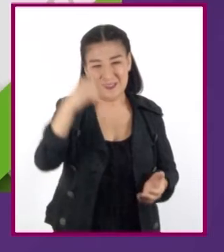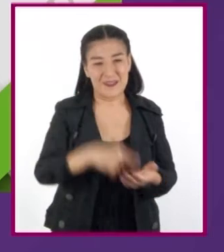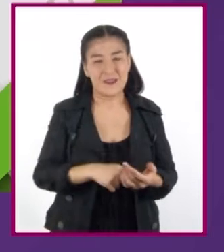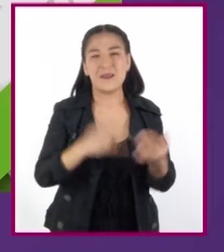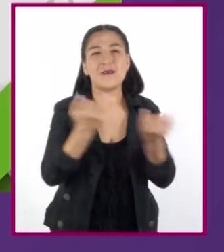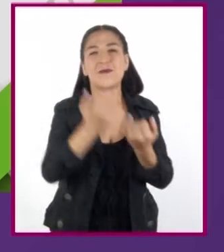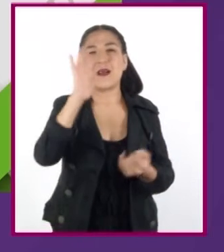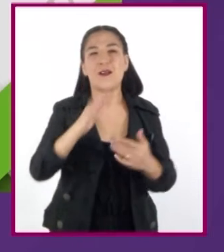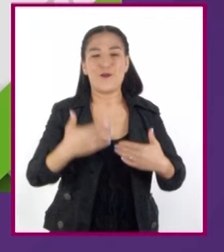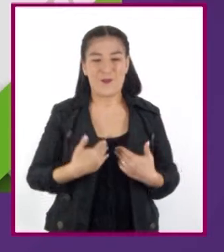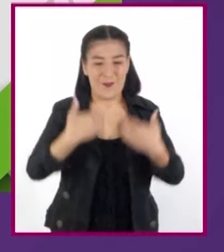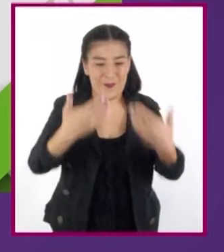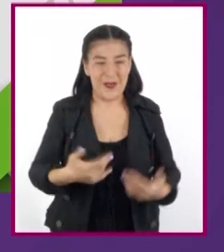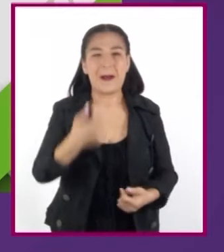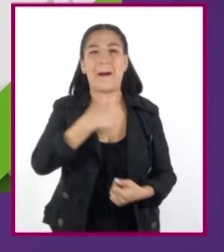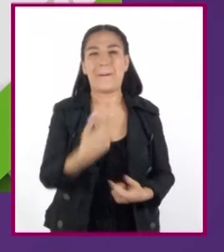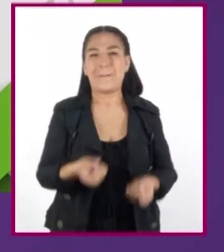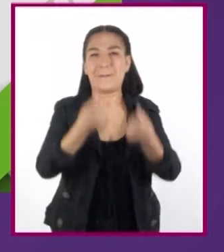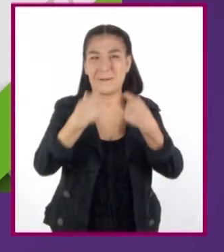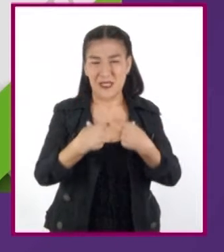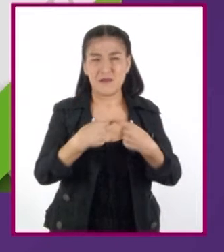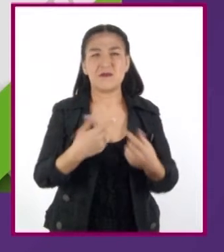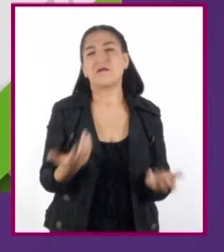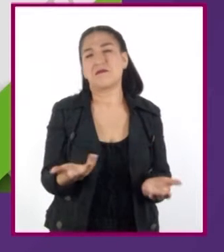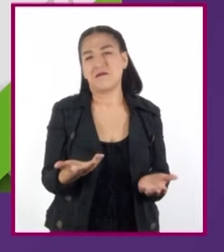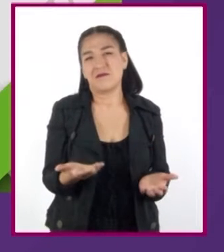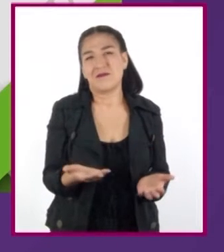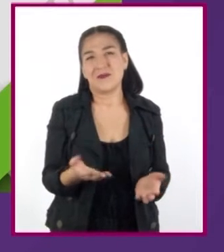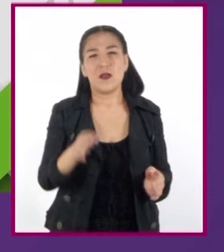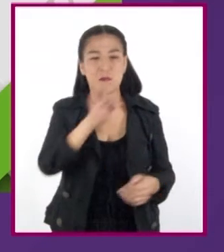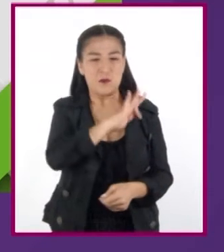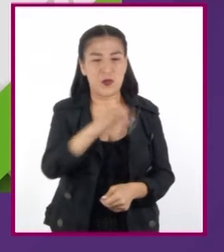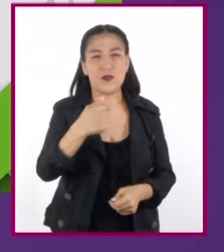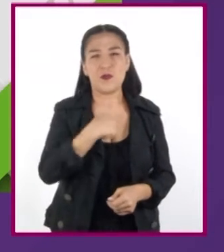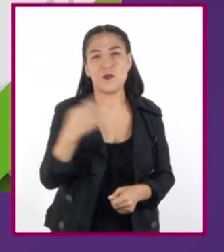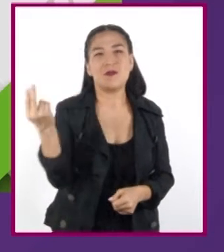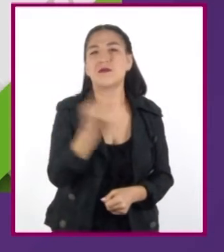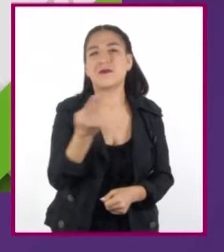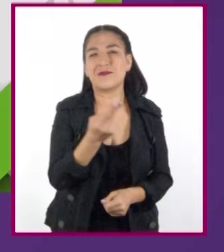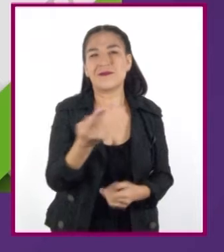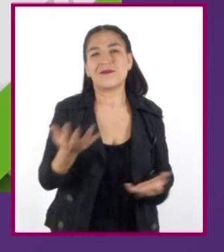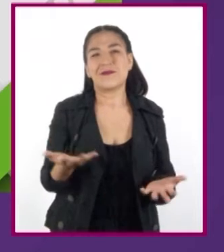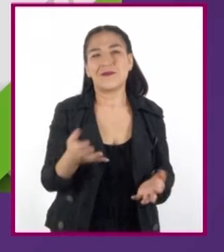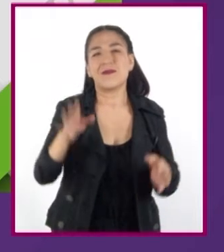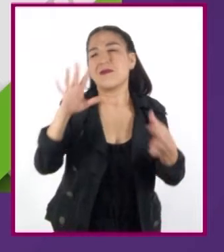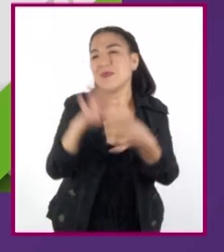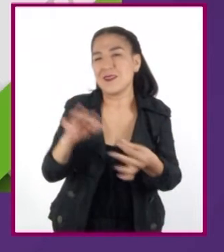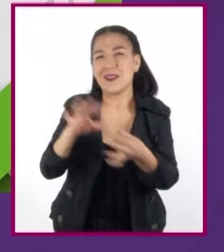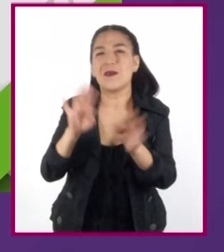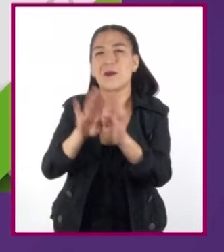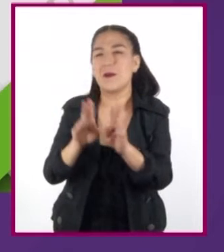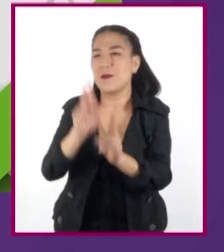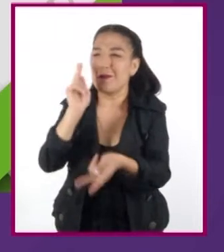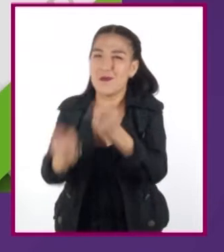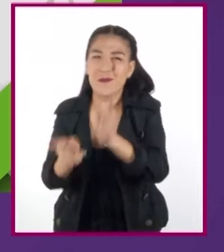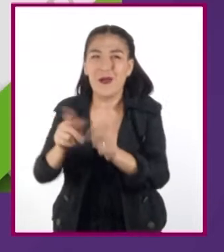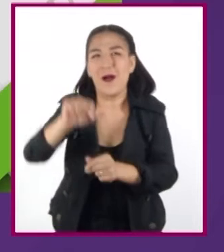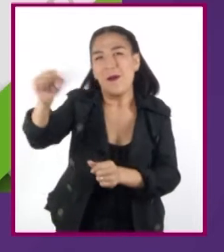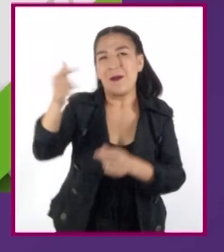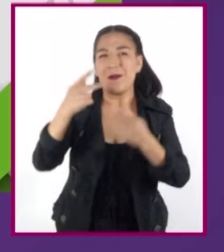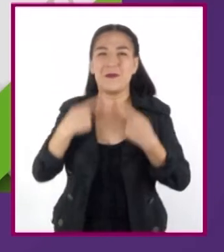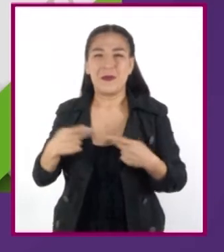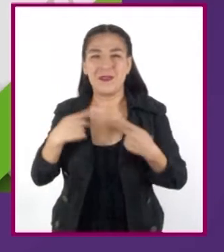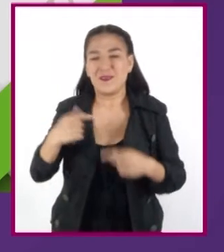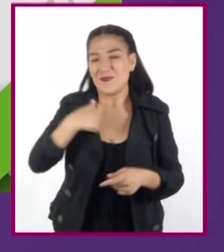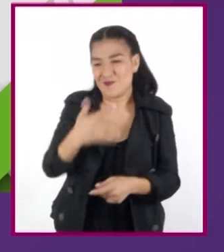como confianza contigo mismo. O sea, tú puedes tener la necesidad de contar algo a alguien o decirle lo